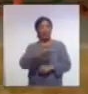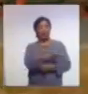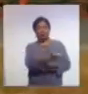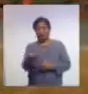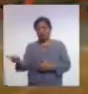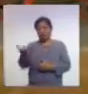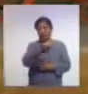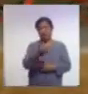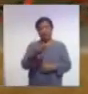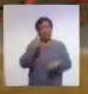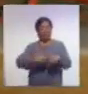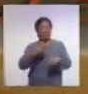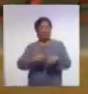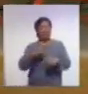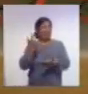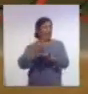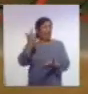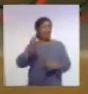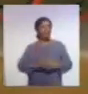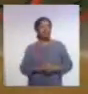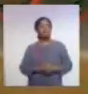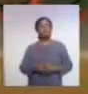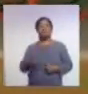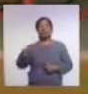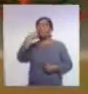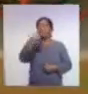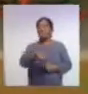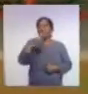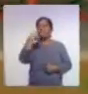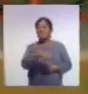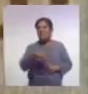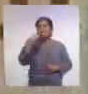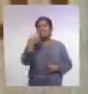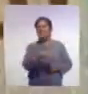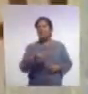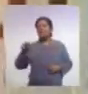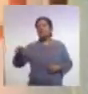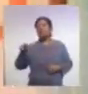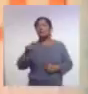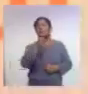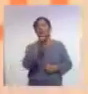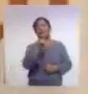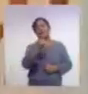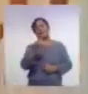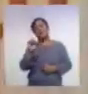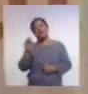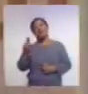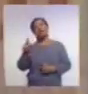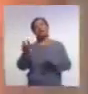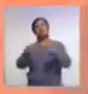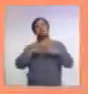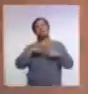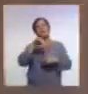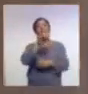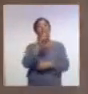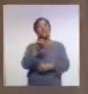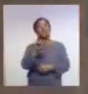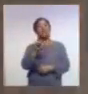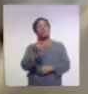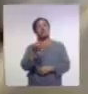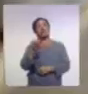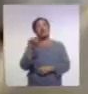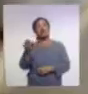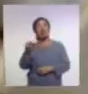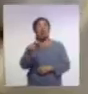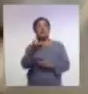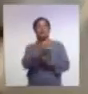causado graves enfermedades. Una ola de demandas ha caído sobre Bayer desde que adquirieran Monsanto, fabricante del cuestionado